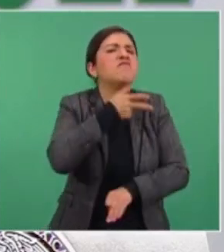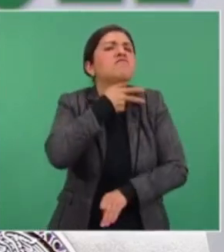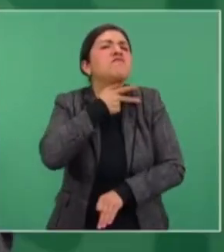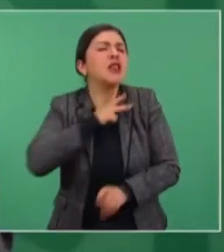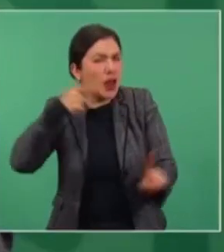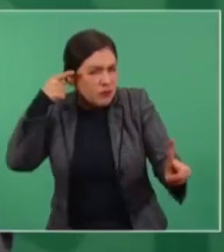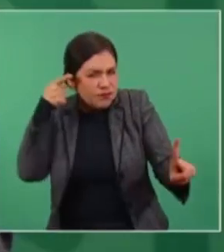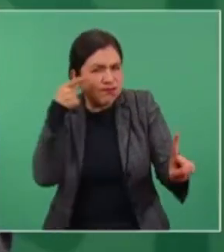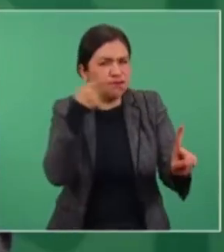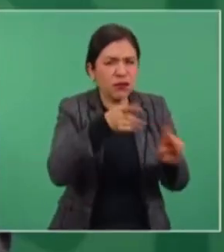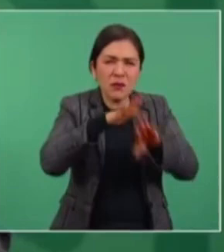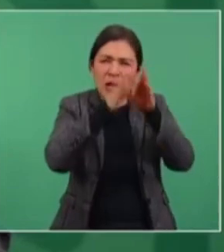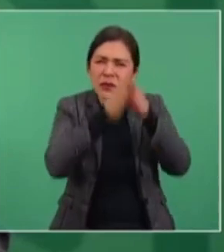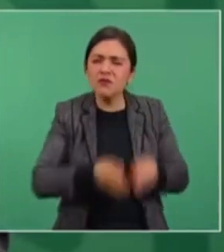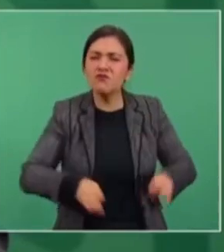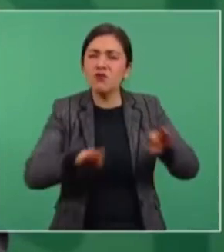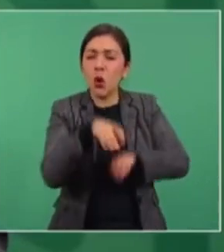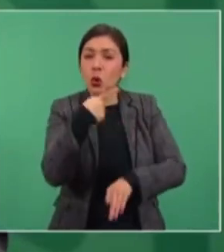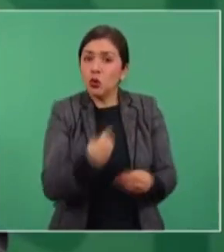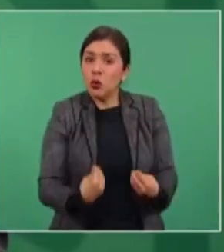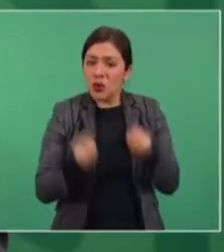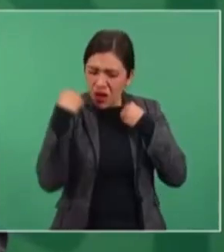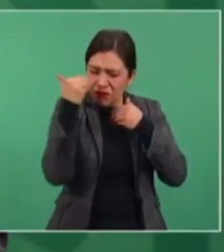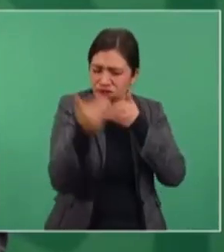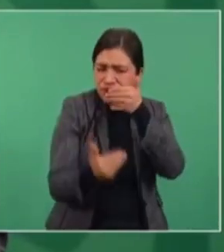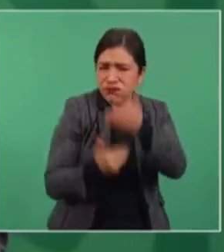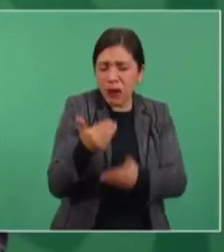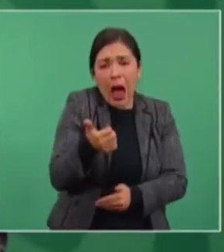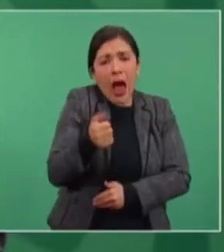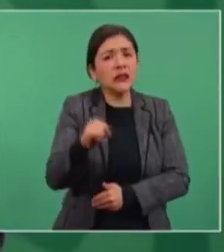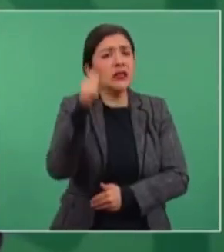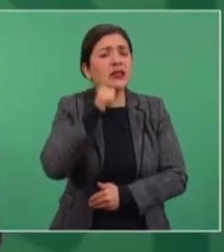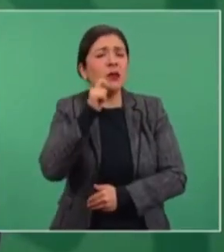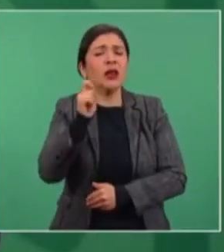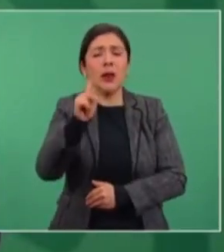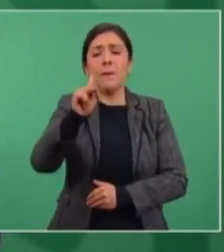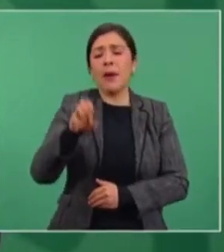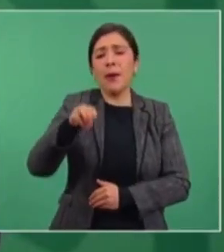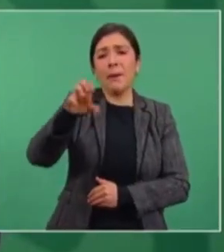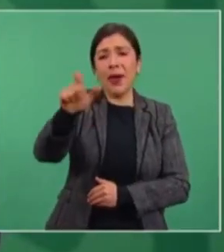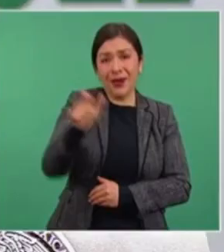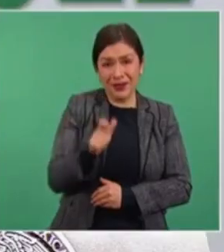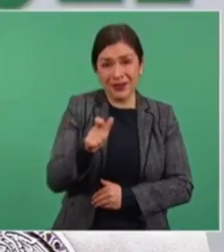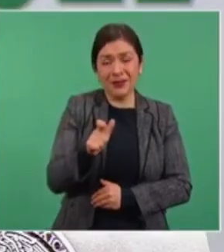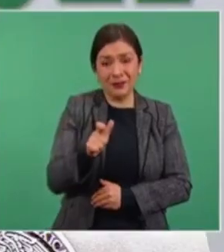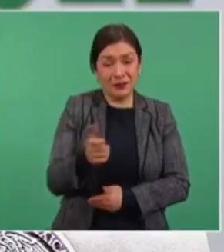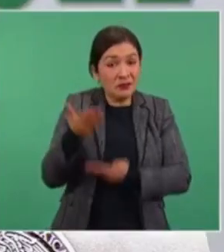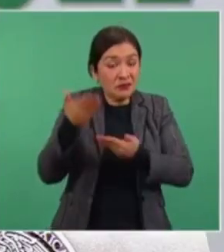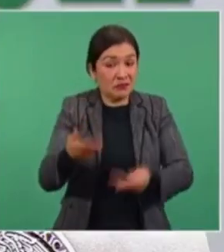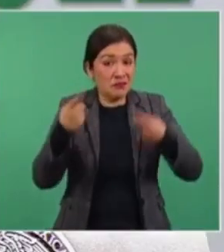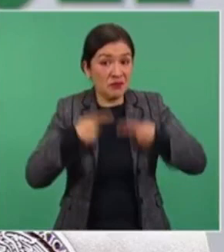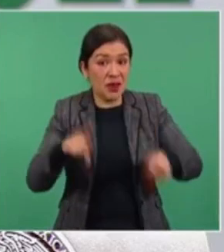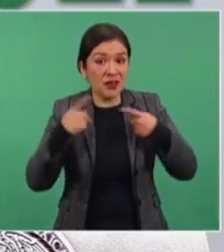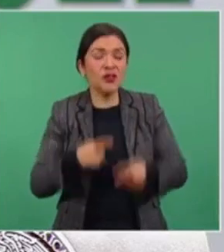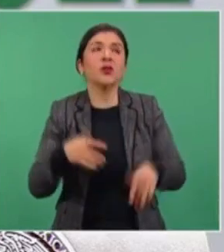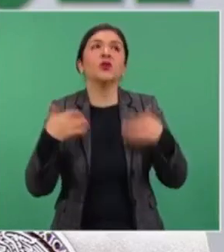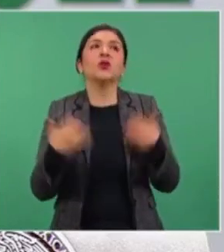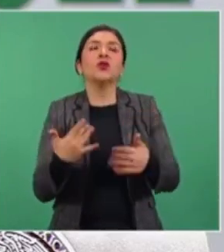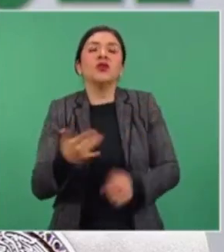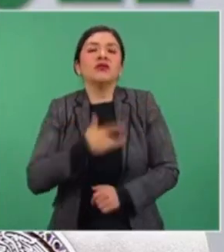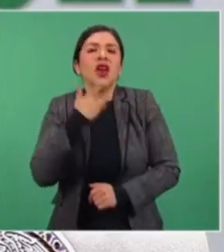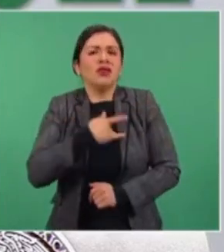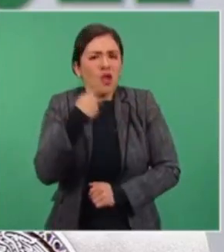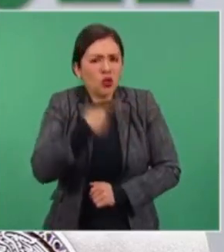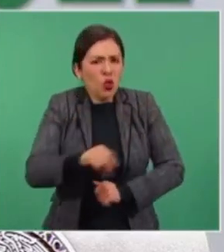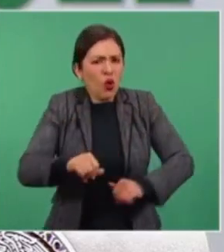industria extraordinaria que ha sido y debe ser siempre Petróleos Mexicanos, es un personaje que responde con su